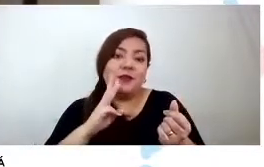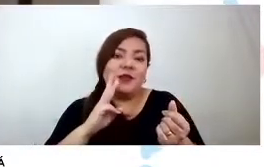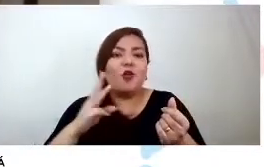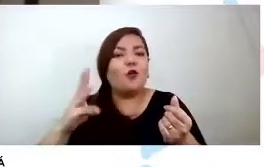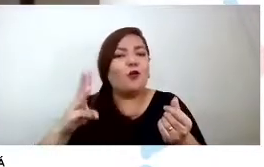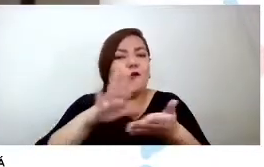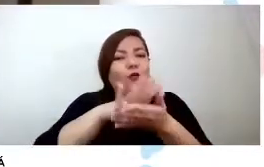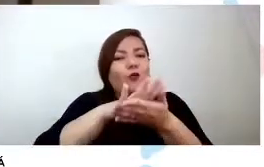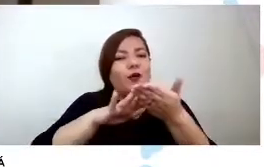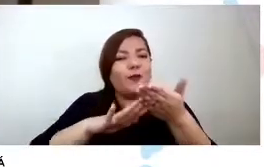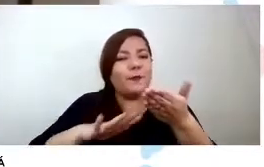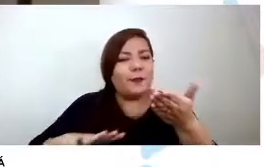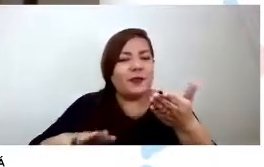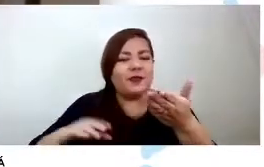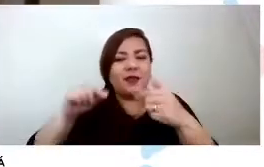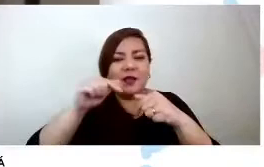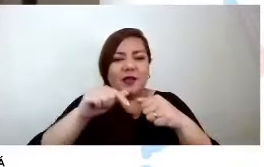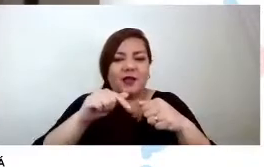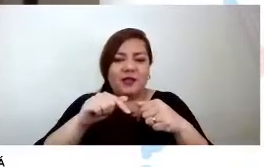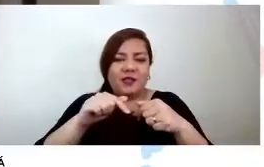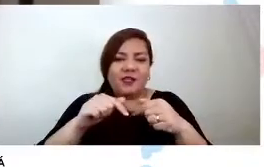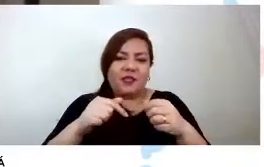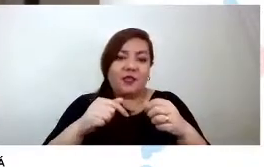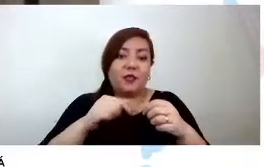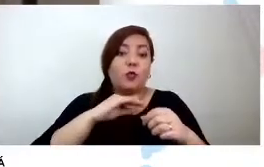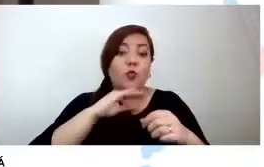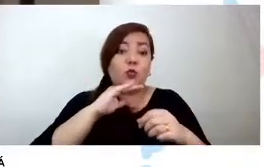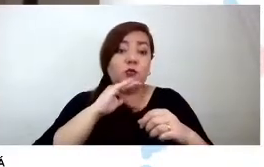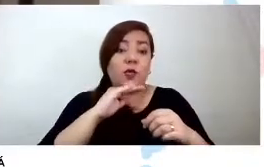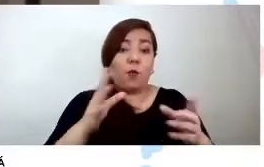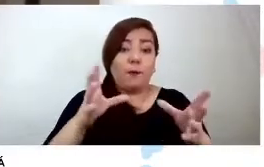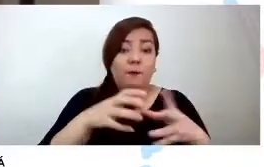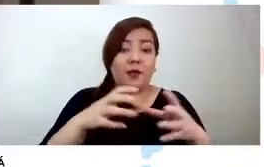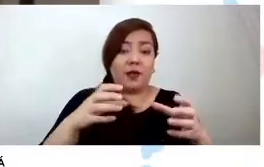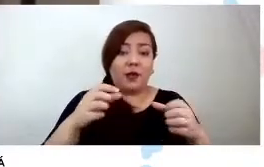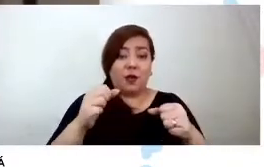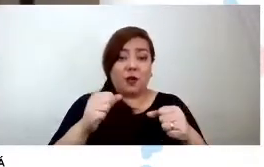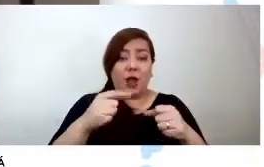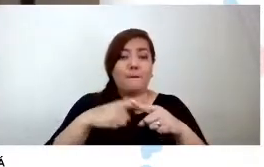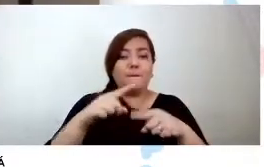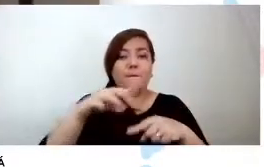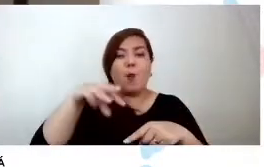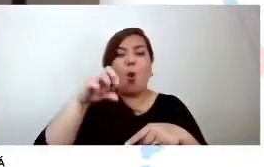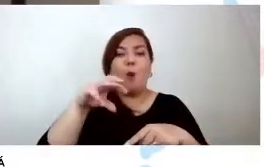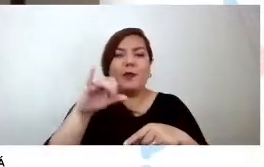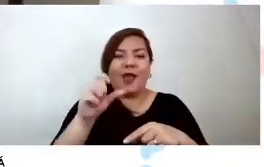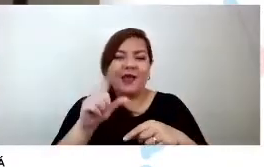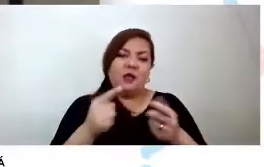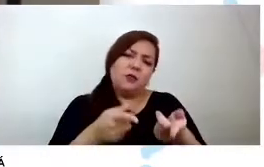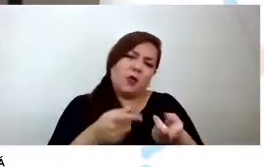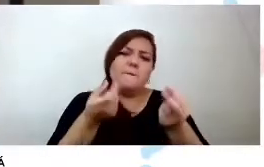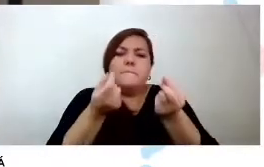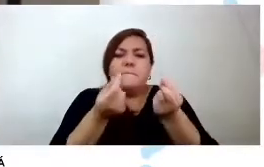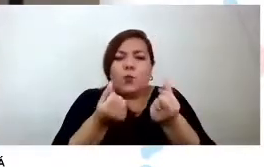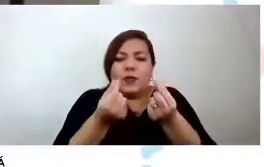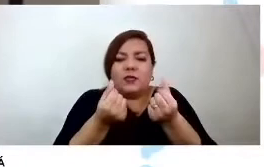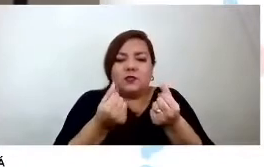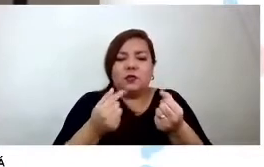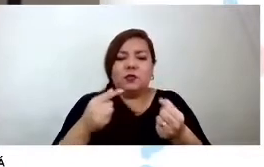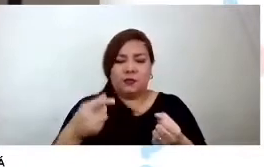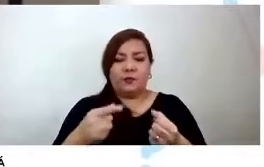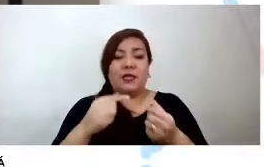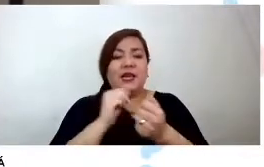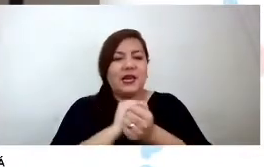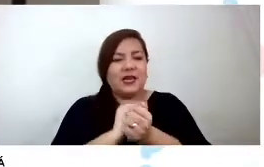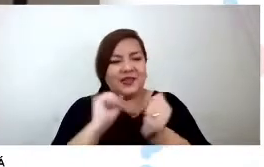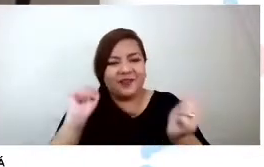material de embalaje de materiales bioantropológicos. Es muy similar, se utiliza también material libre de ácido, se